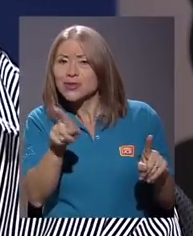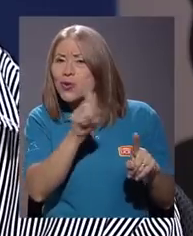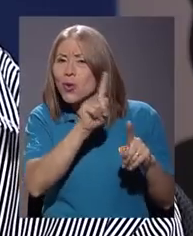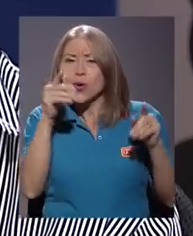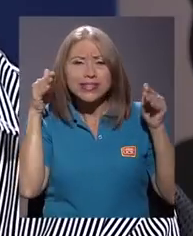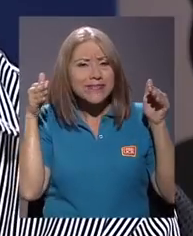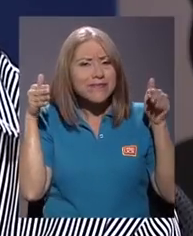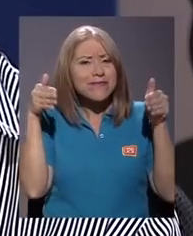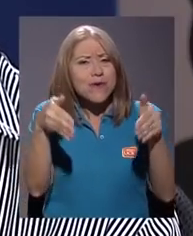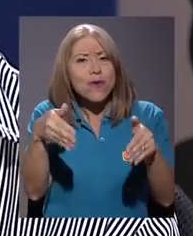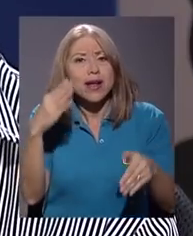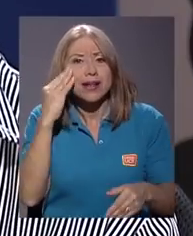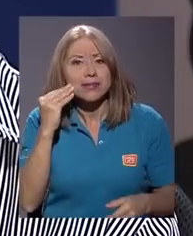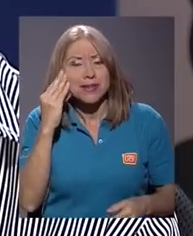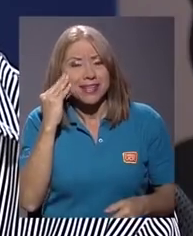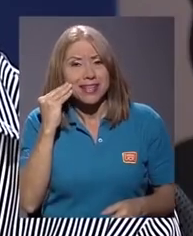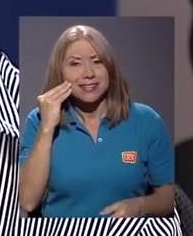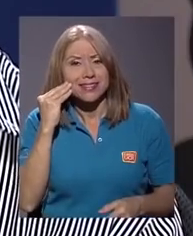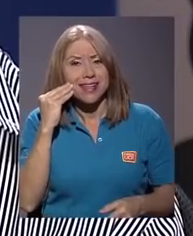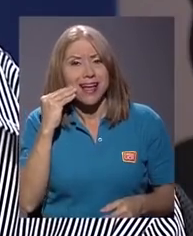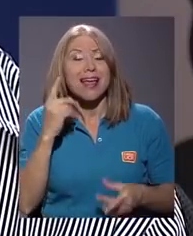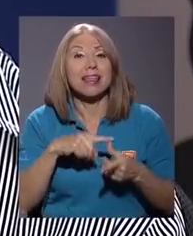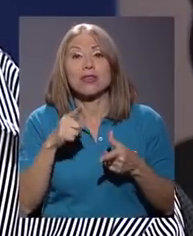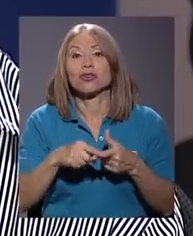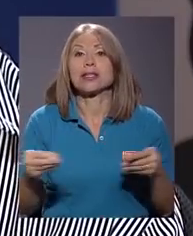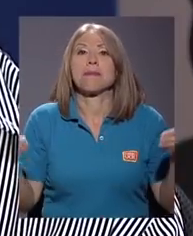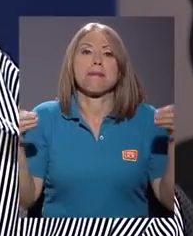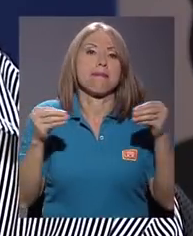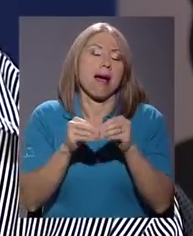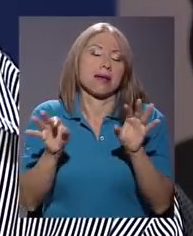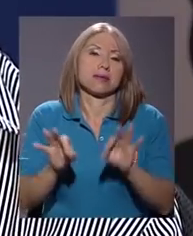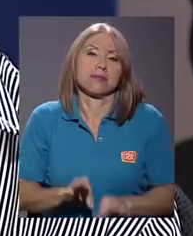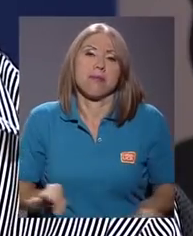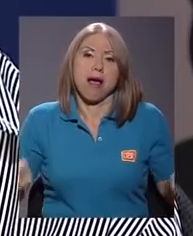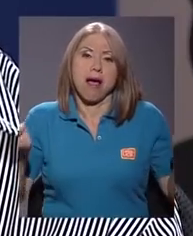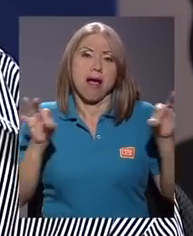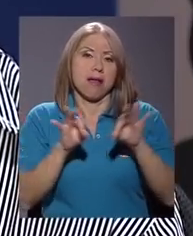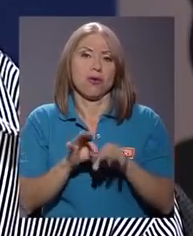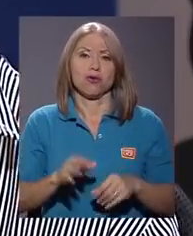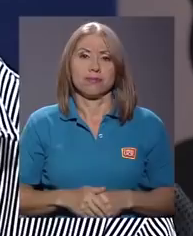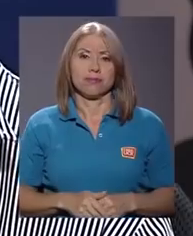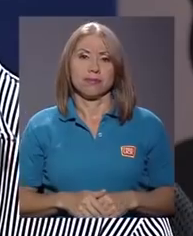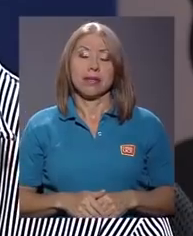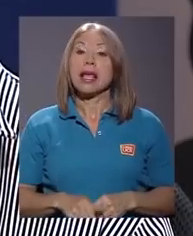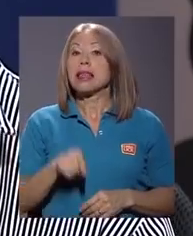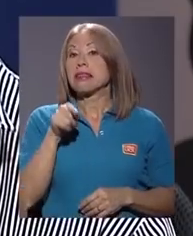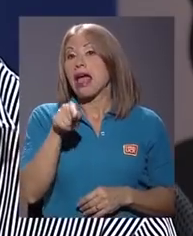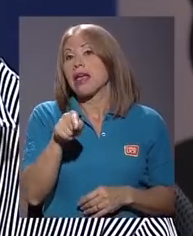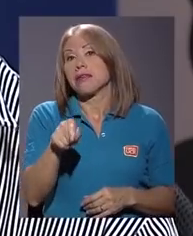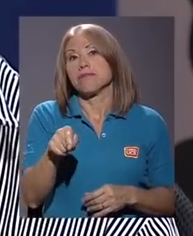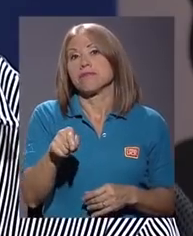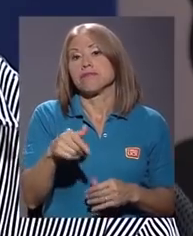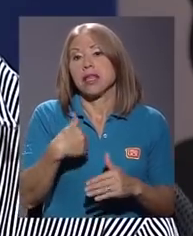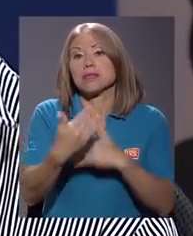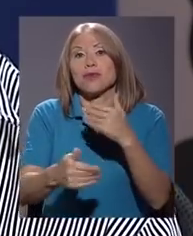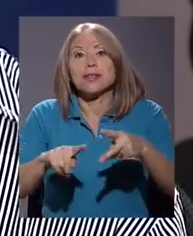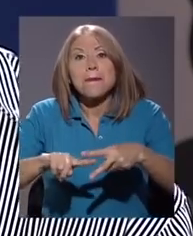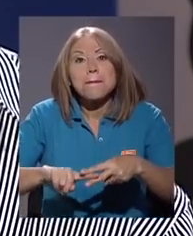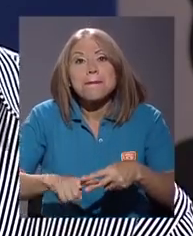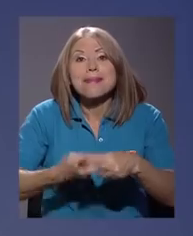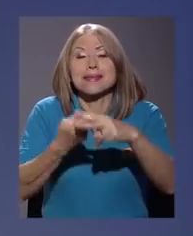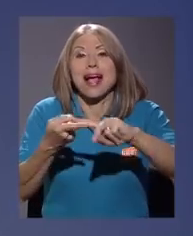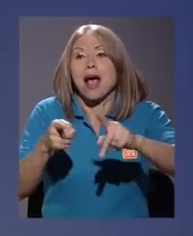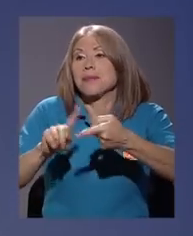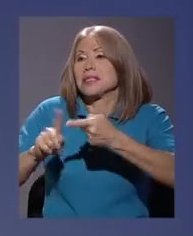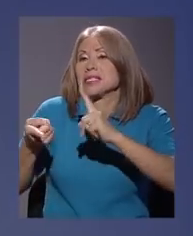me siento que tiene mucho más valor de es donde vienen las grandes amistades que vas a tener por años verdad y se